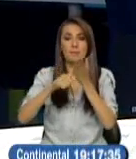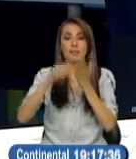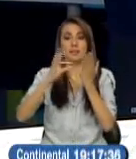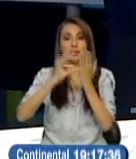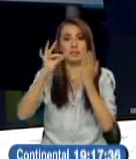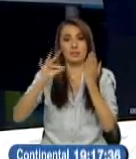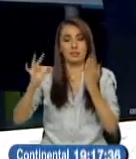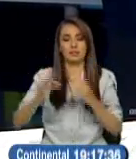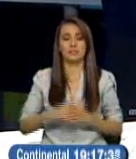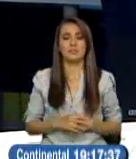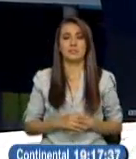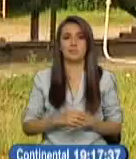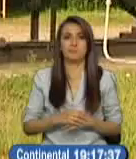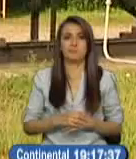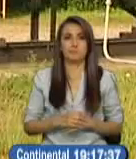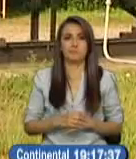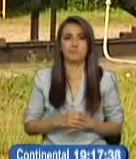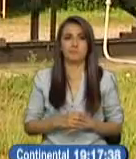Finanzas, Carlos de la Torre.